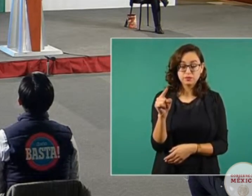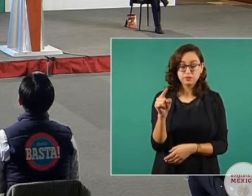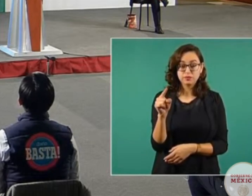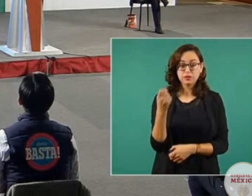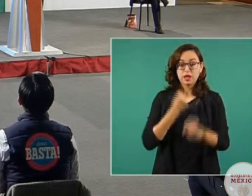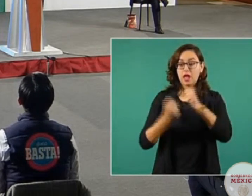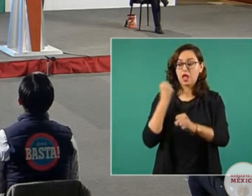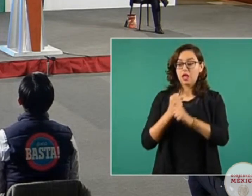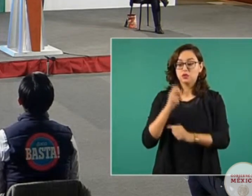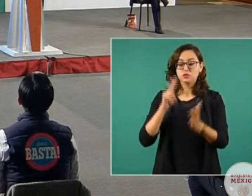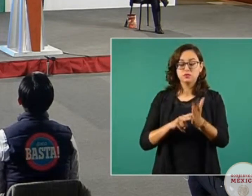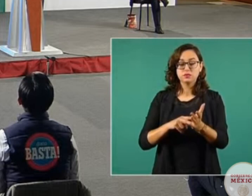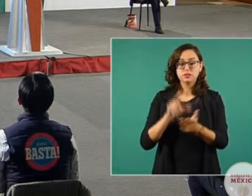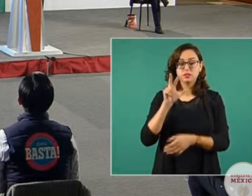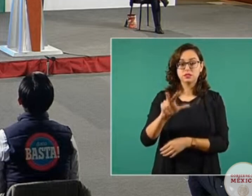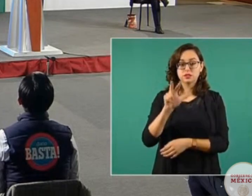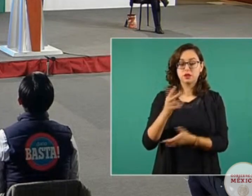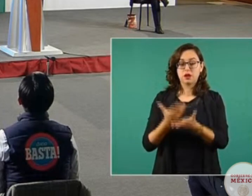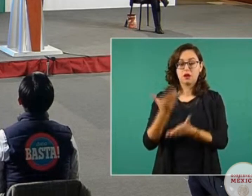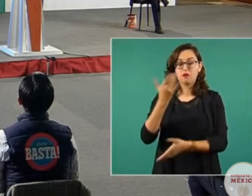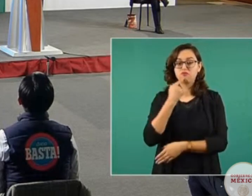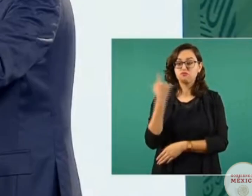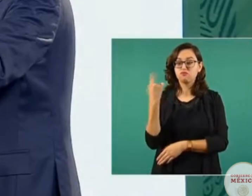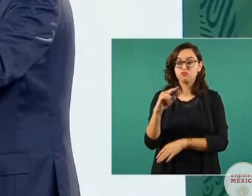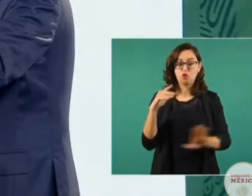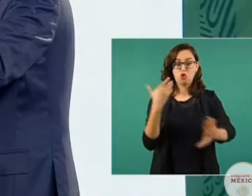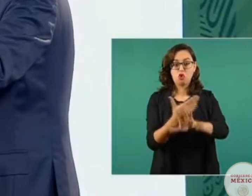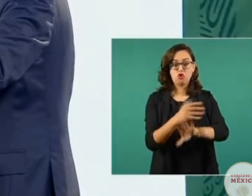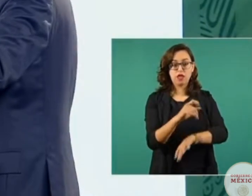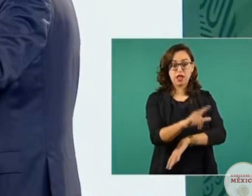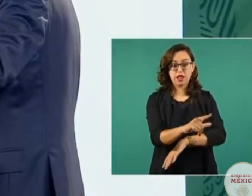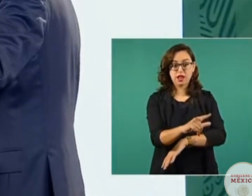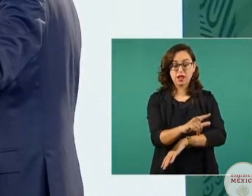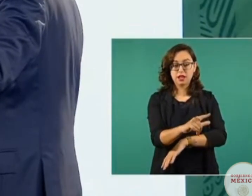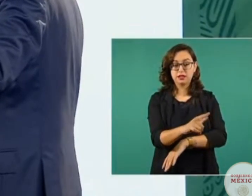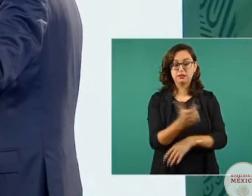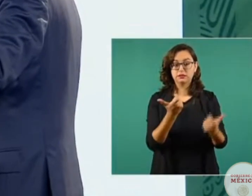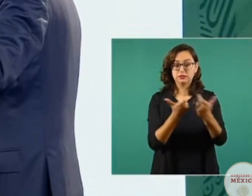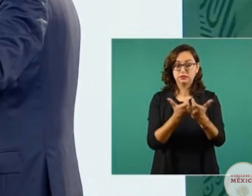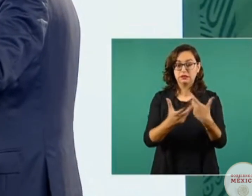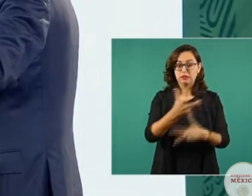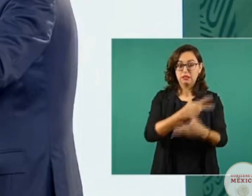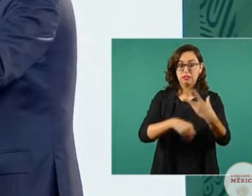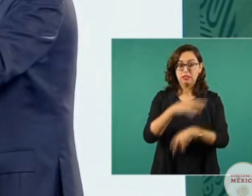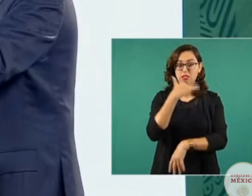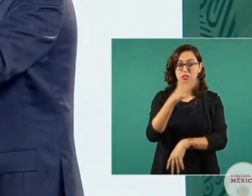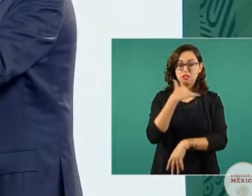en el 2018 por lavado de dinero. Por lavado de dinero